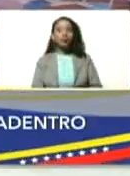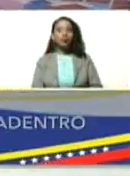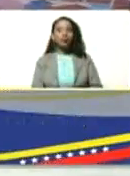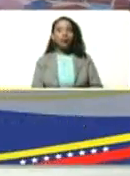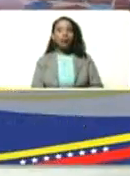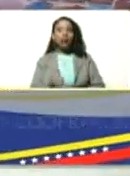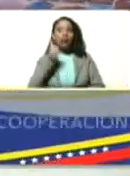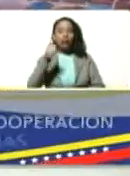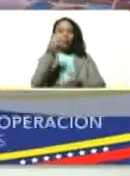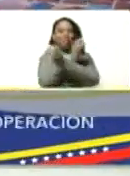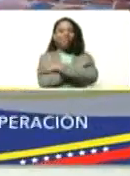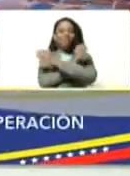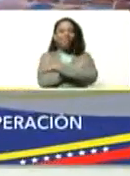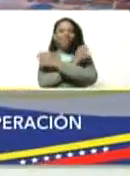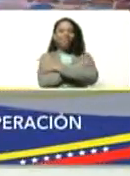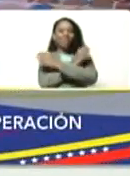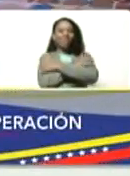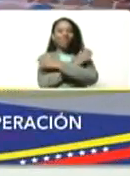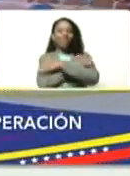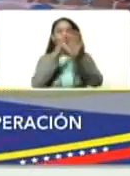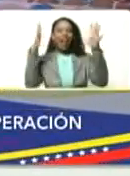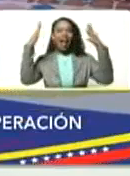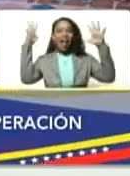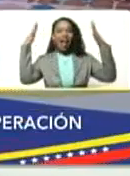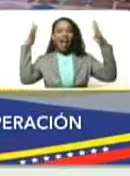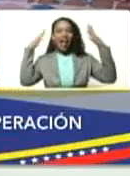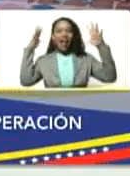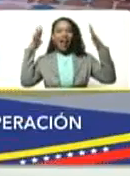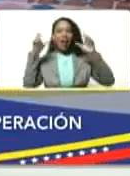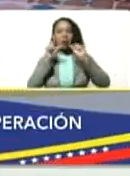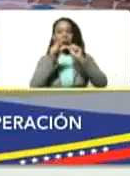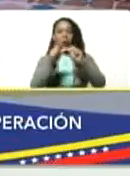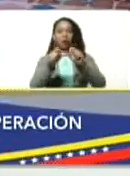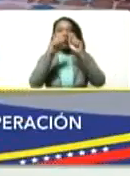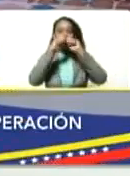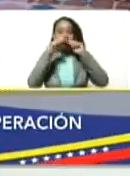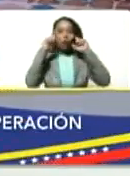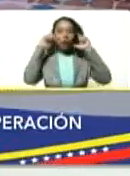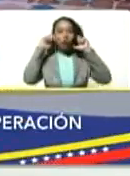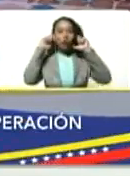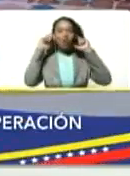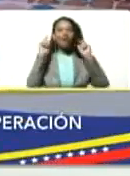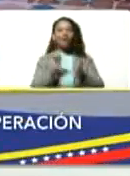Muy bien, los felicito pues a todos y a todas. Mantienen su mascarilla, ¿vale? ¿Ah?